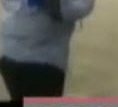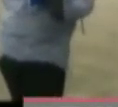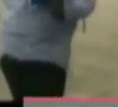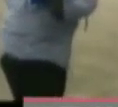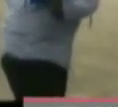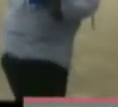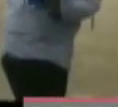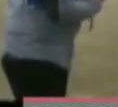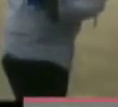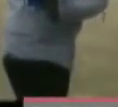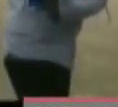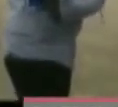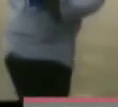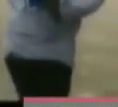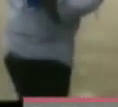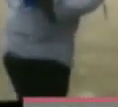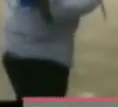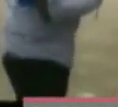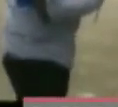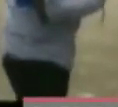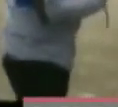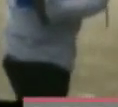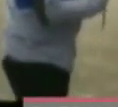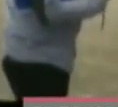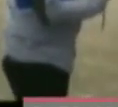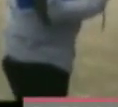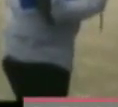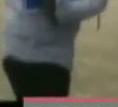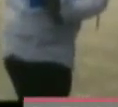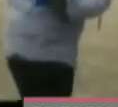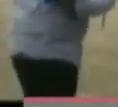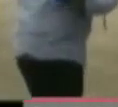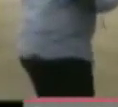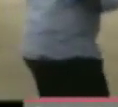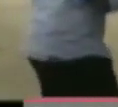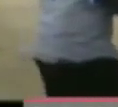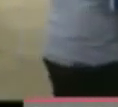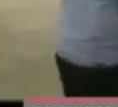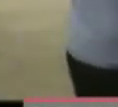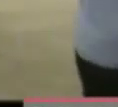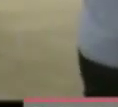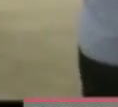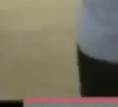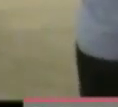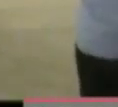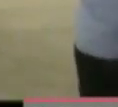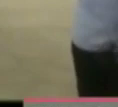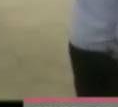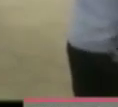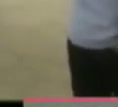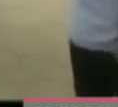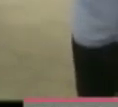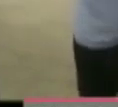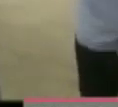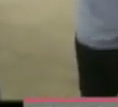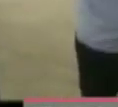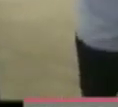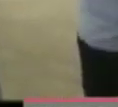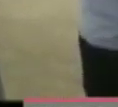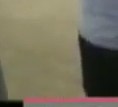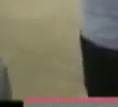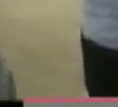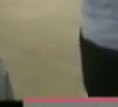consiguen, me llevan mi punto de cuenta y donde me paro y la firmo. Y le pongo el sello. Jugando con el sello, me metió entre la maleta del carro también.